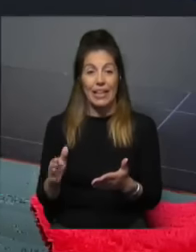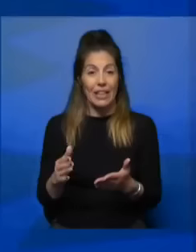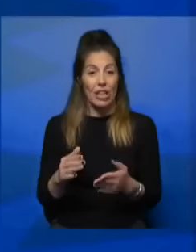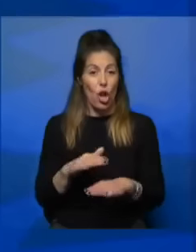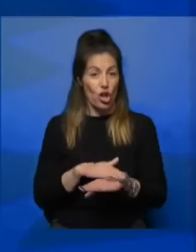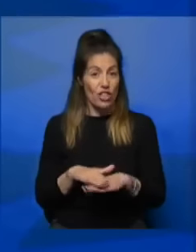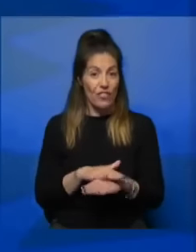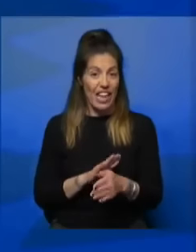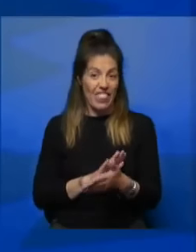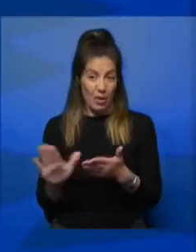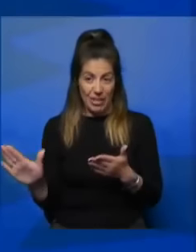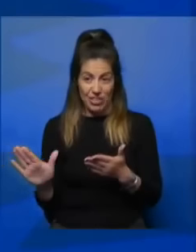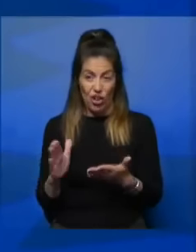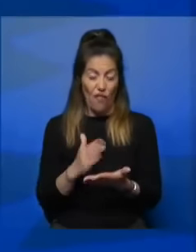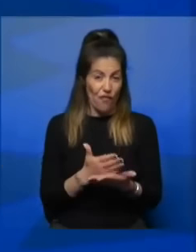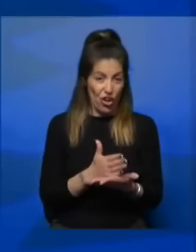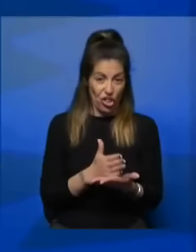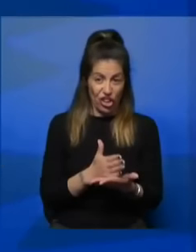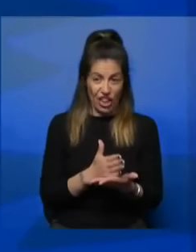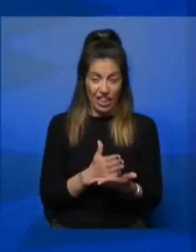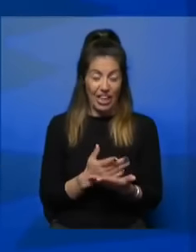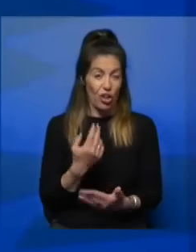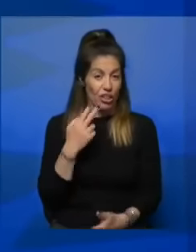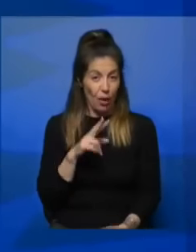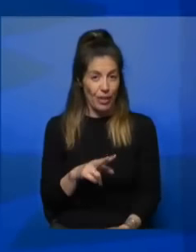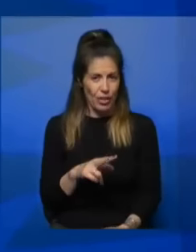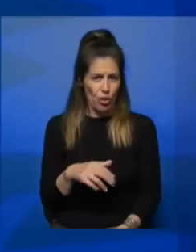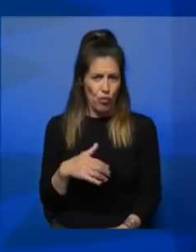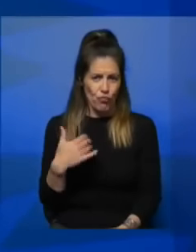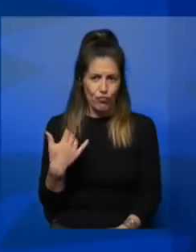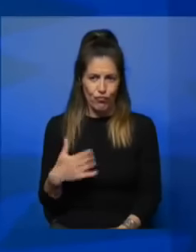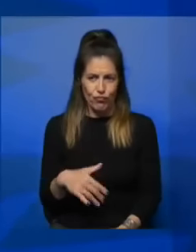evasión, por ejemplo, en la frontera, las cifras que estaba viendo, son